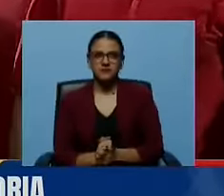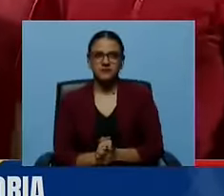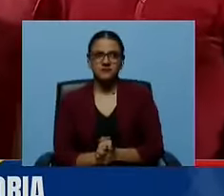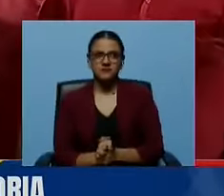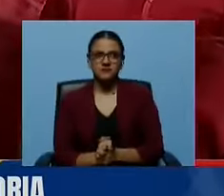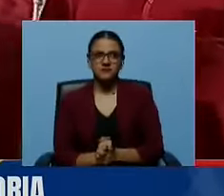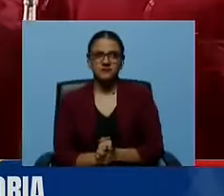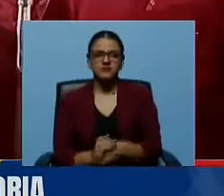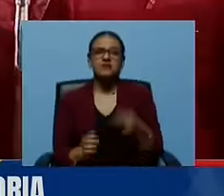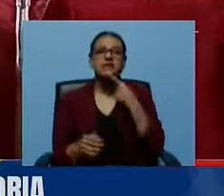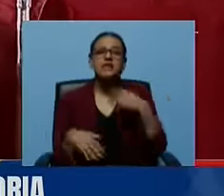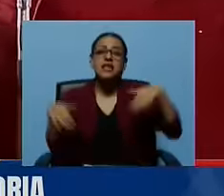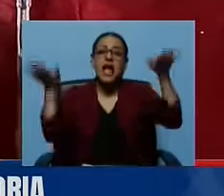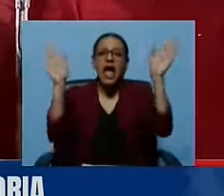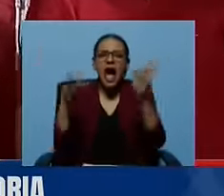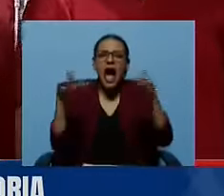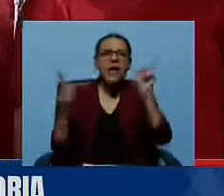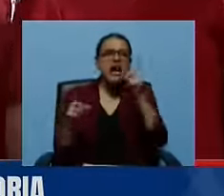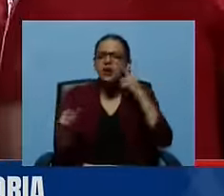Águila no caza.